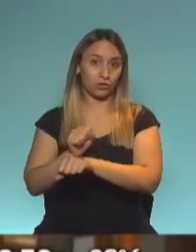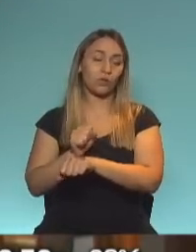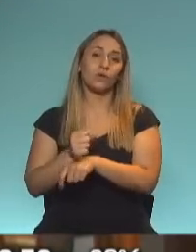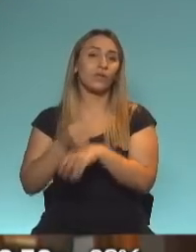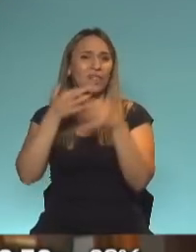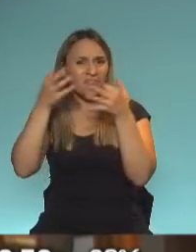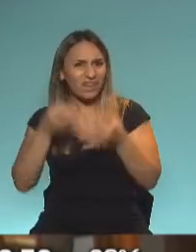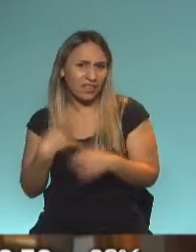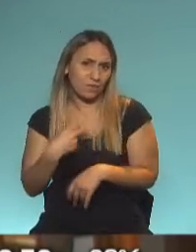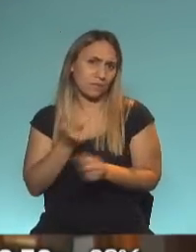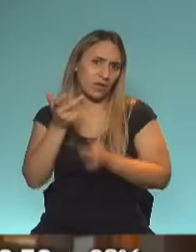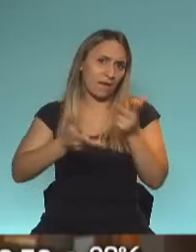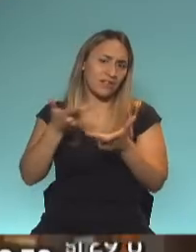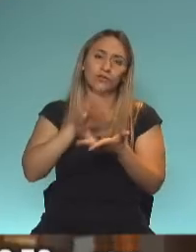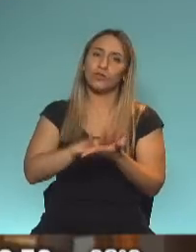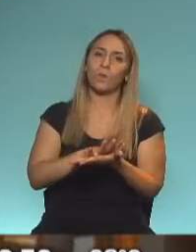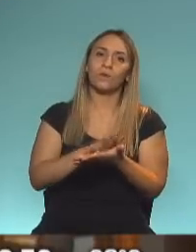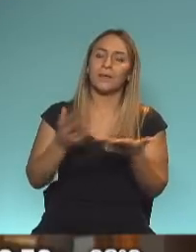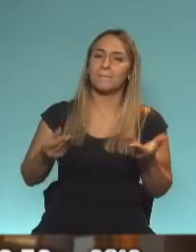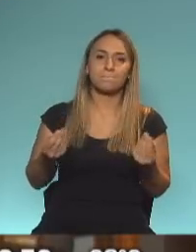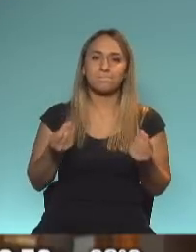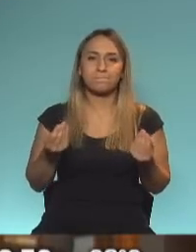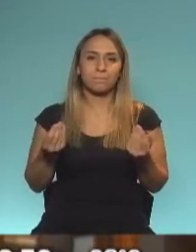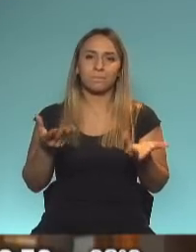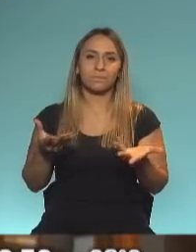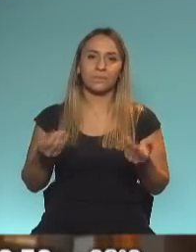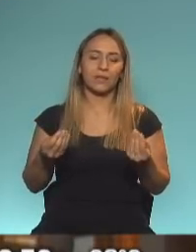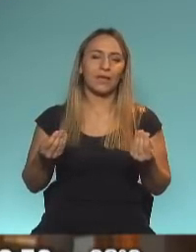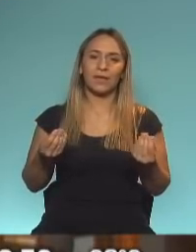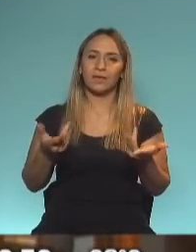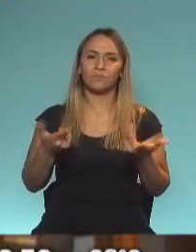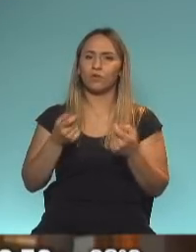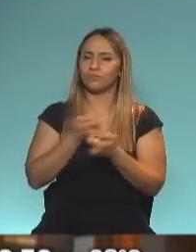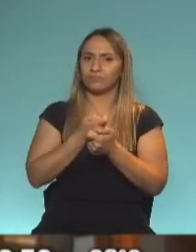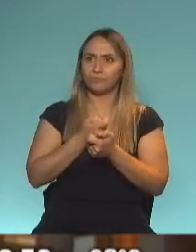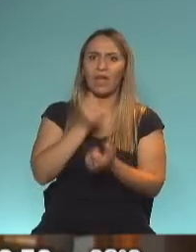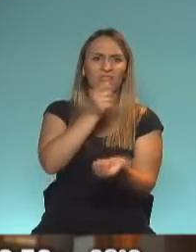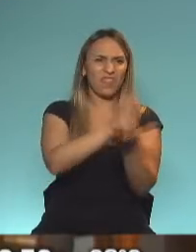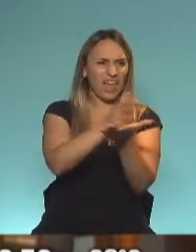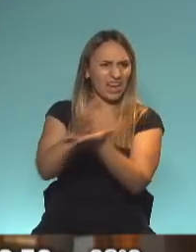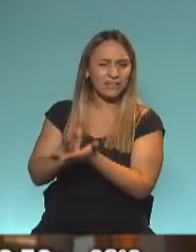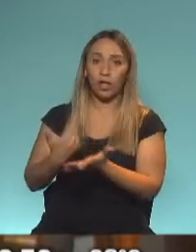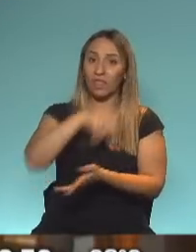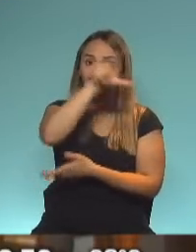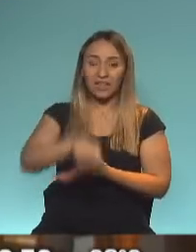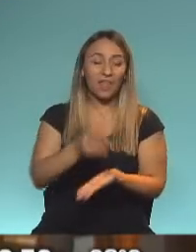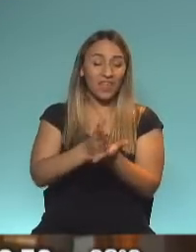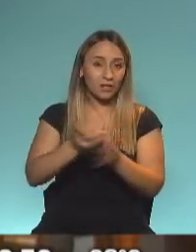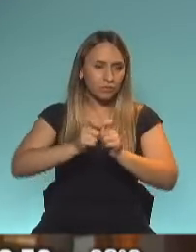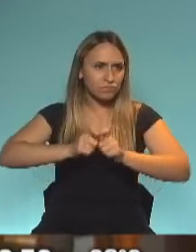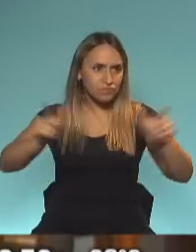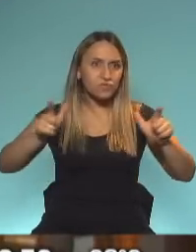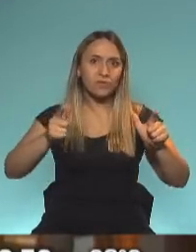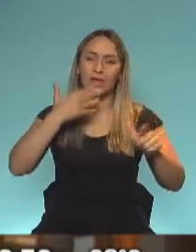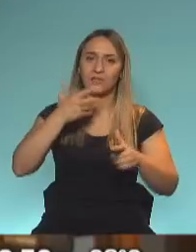que estar hablando de el formidable incremento de derechos que hubo en la Argentina por la